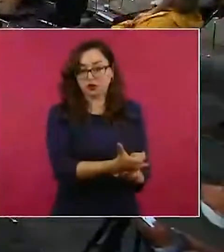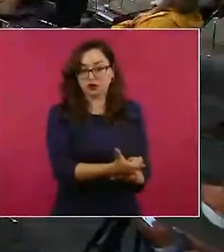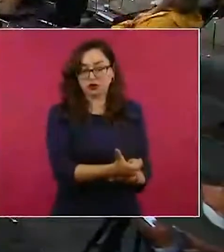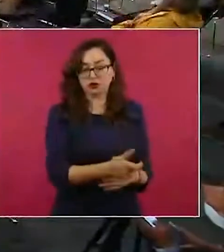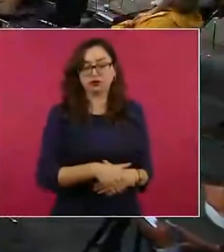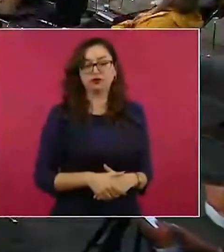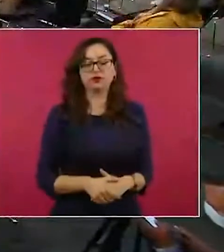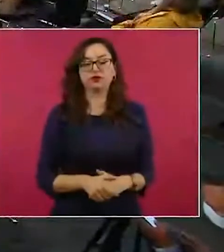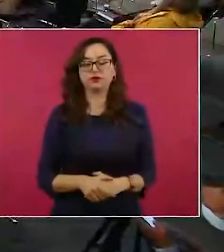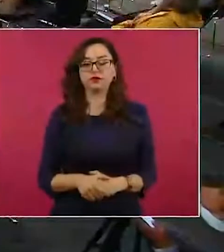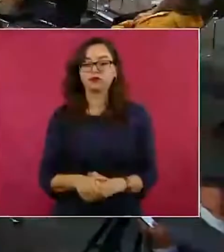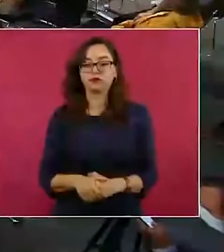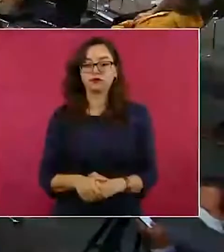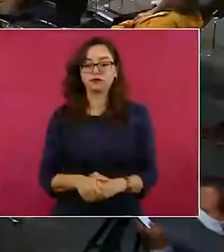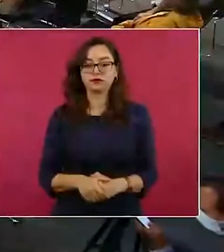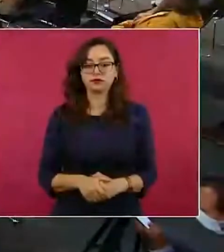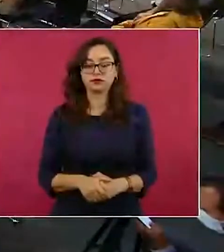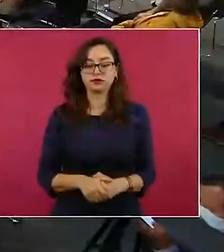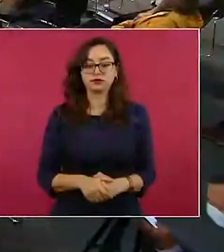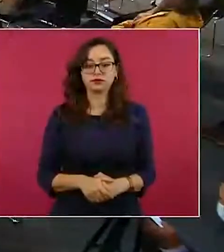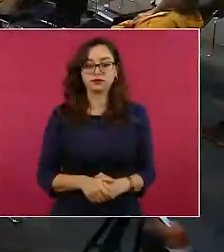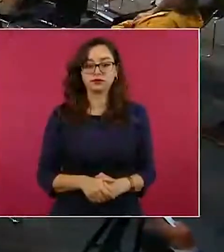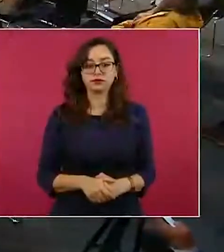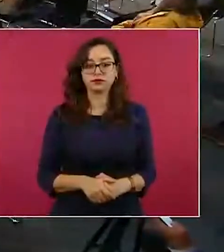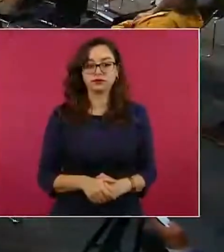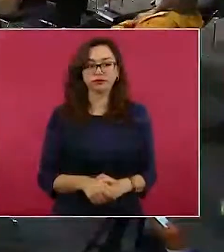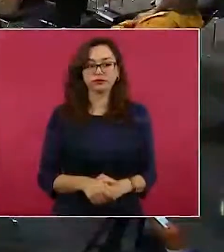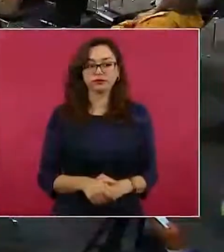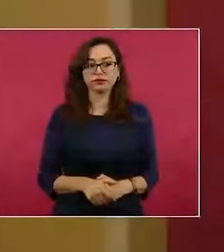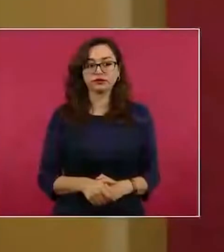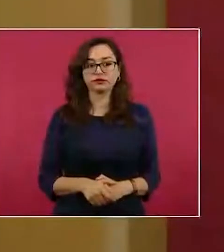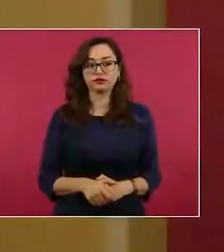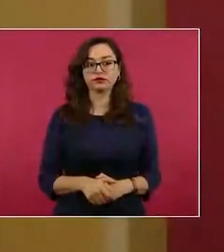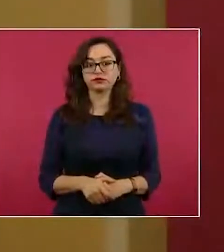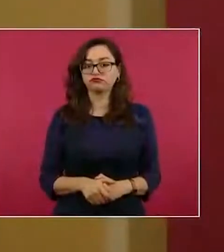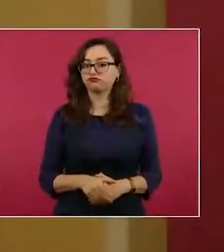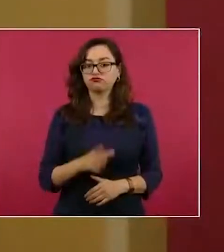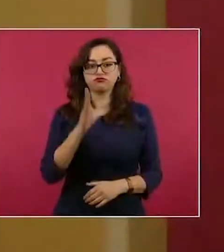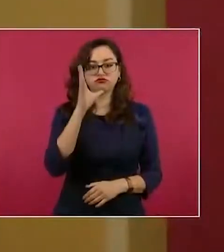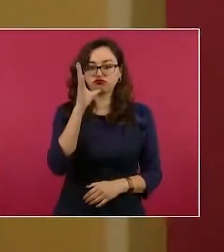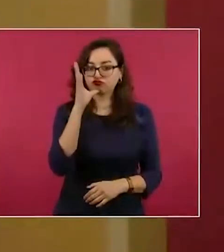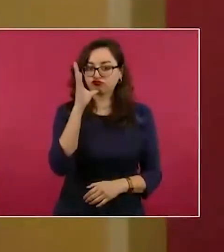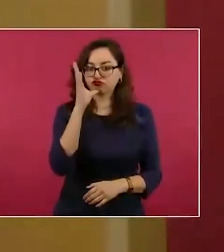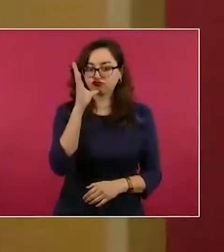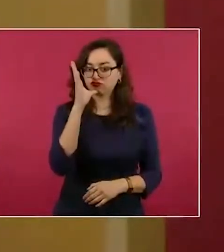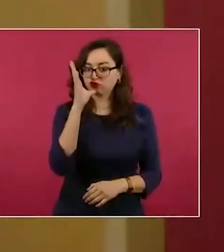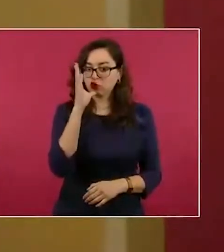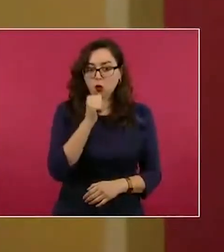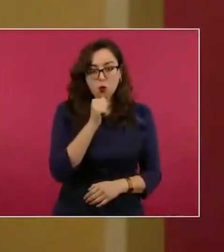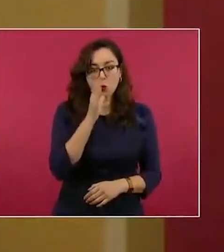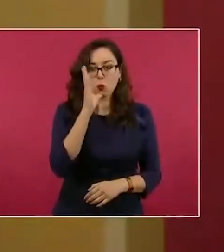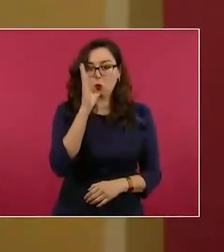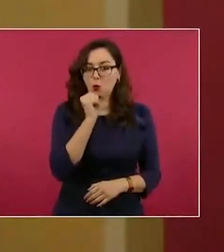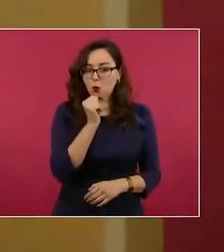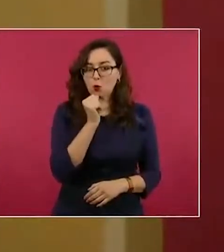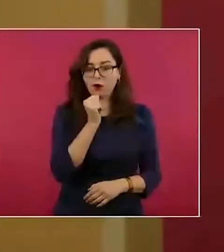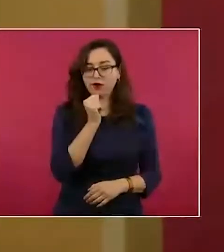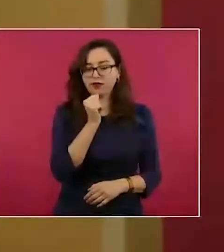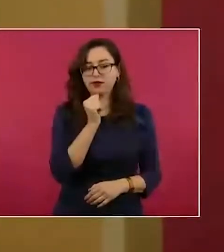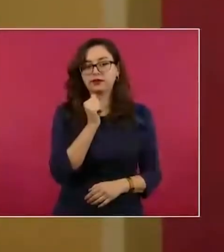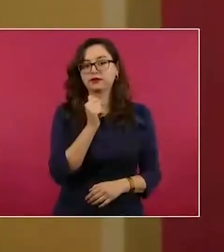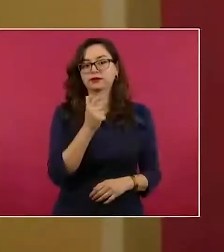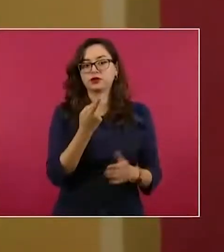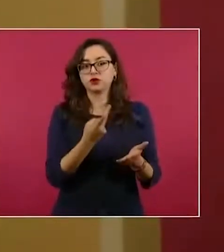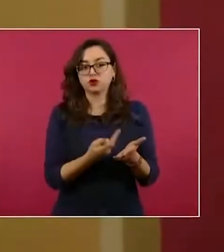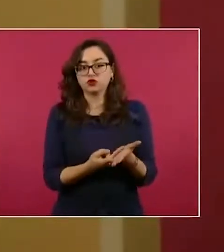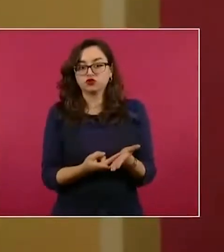ningún servidor público podrá recibir remuneración en términos de la fracción anterior por el desempeño de